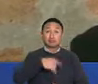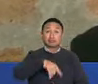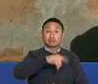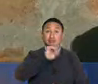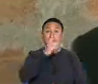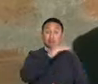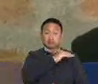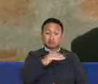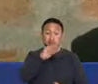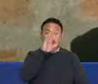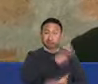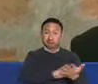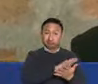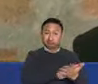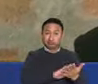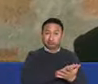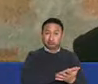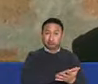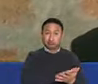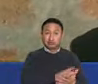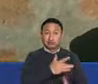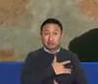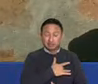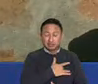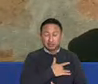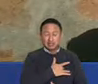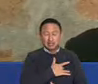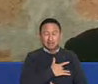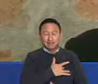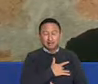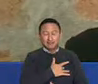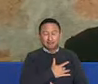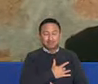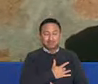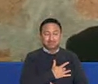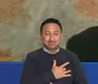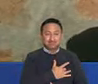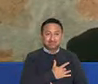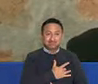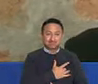primer piso. Mucho dolor. Hasta ahora es difícil